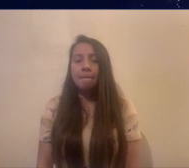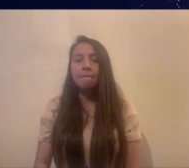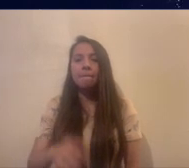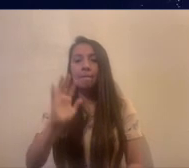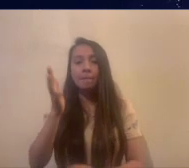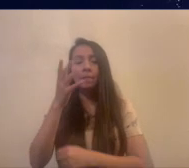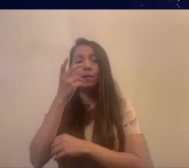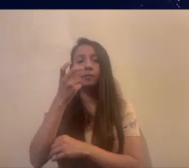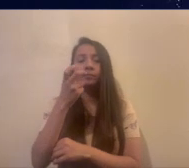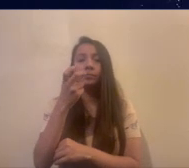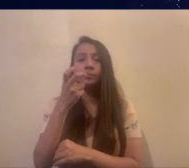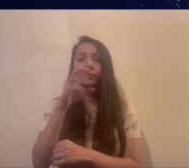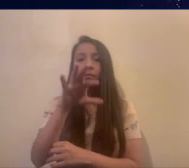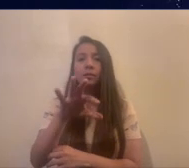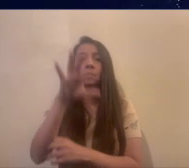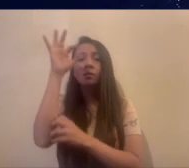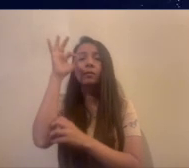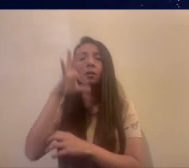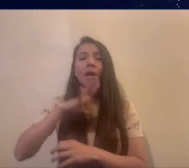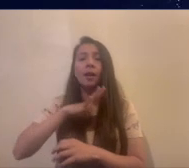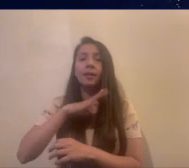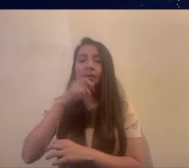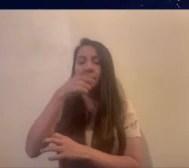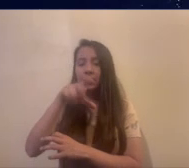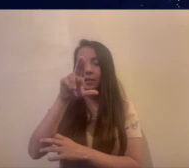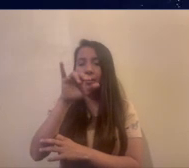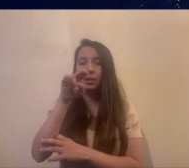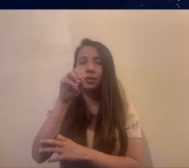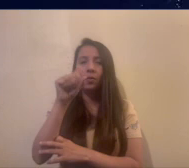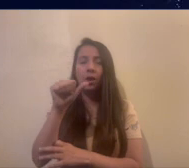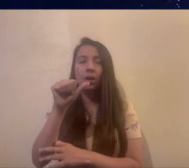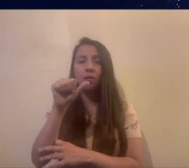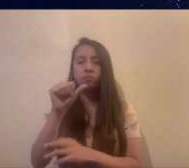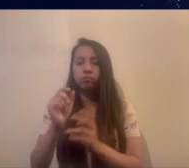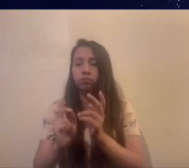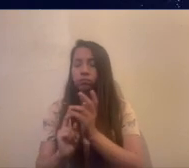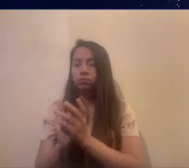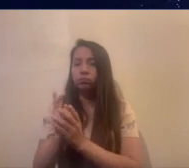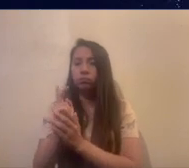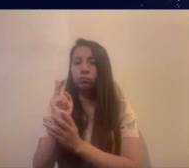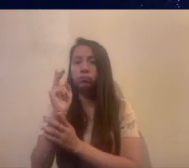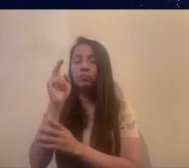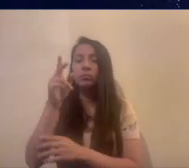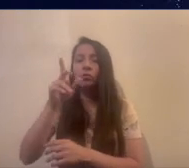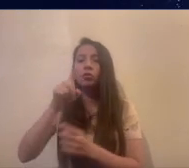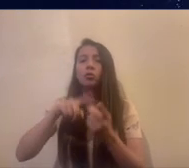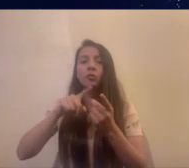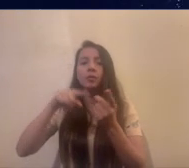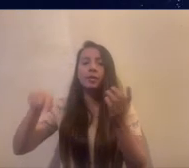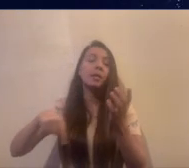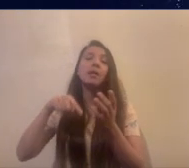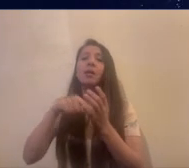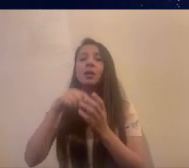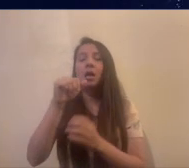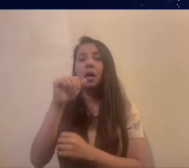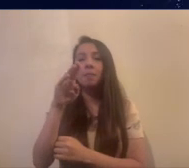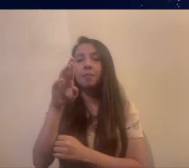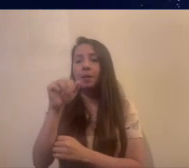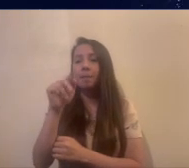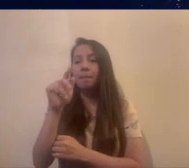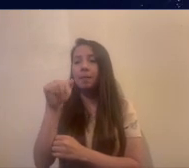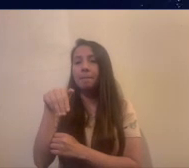¿Qué variedad de quinoa fue seleccionada? Bueno, se seleccionó una variedad de quinoa que crece en la región de Abra Pampa, que es en el norte. Esto